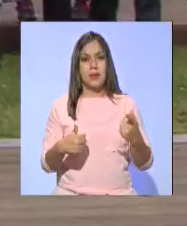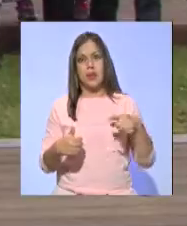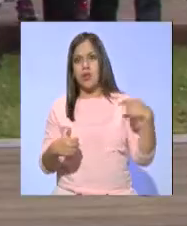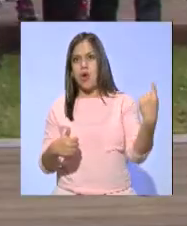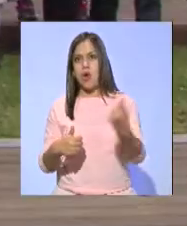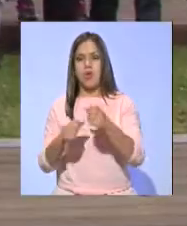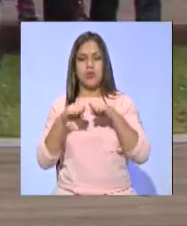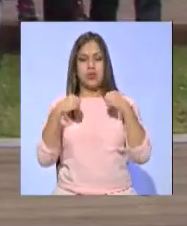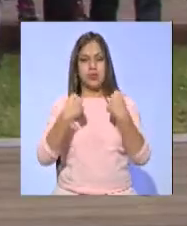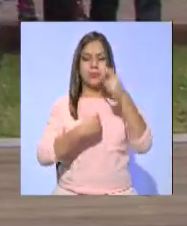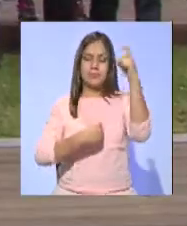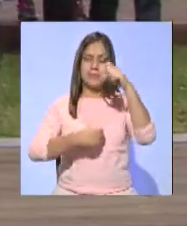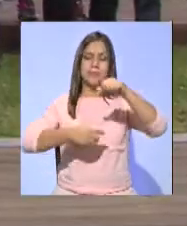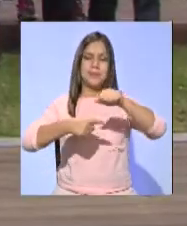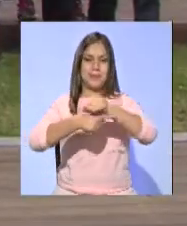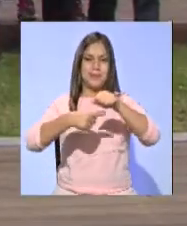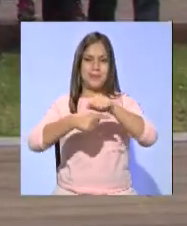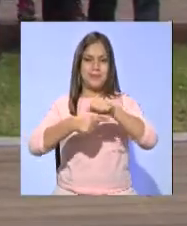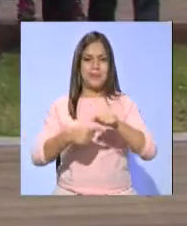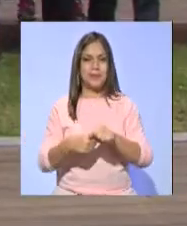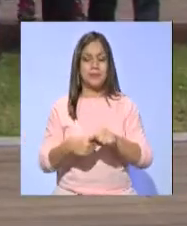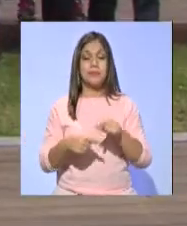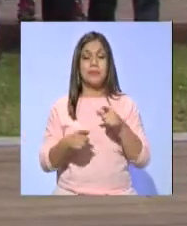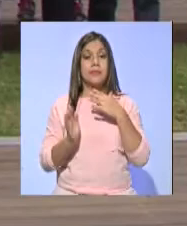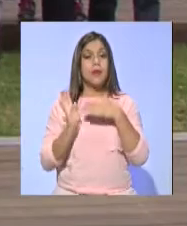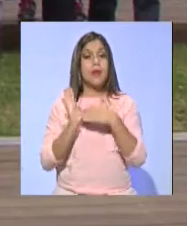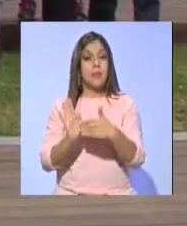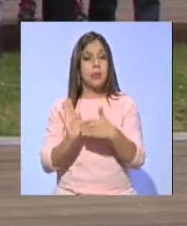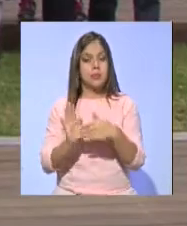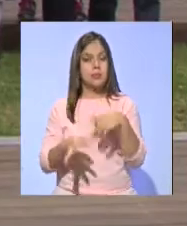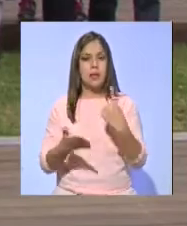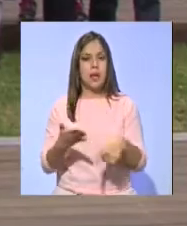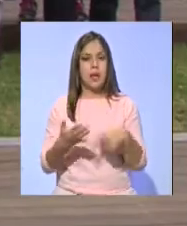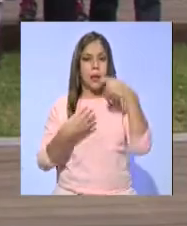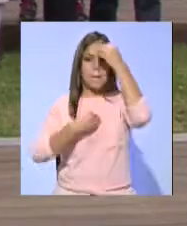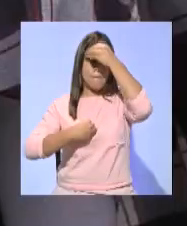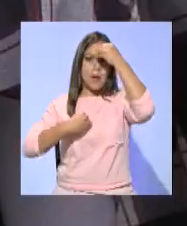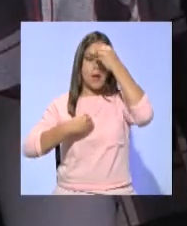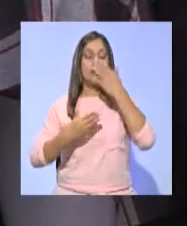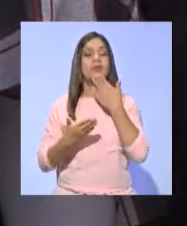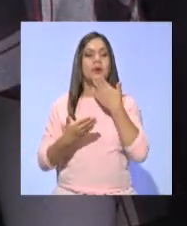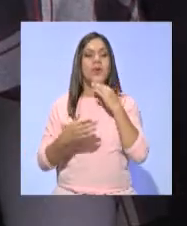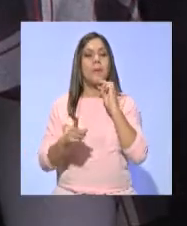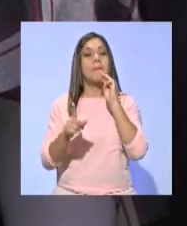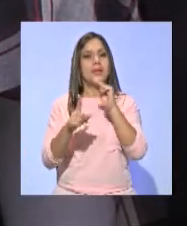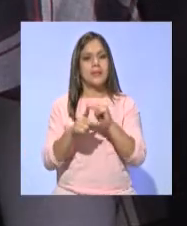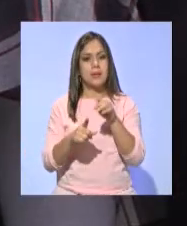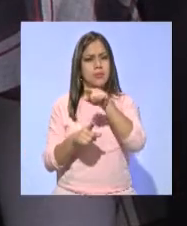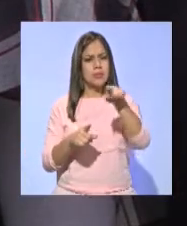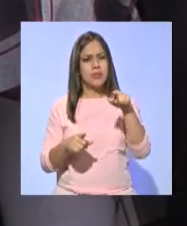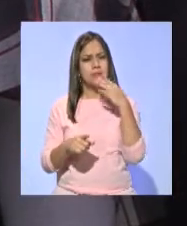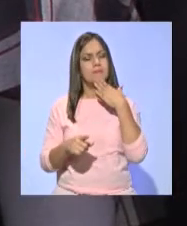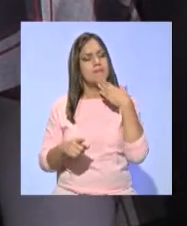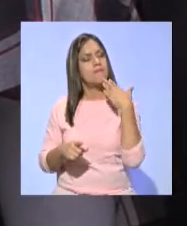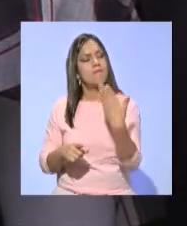sociedad. El propósito fue mostrar cómo viven los valores, y aquí un mensaje. Sean buenas personas